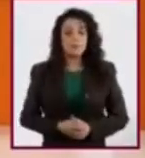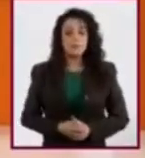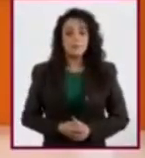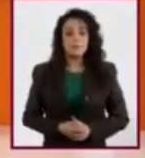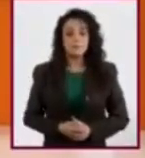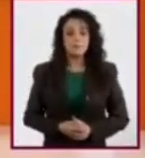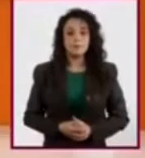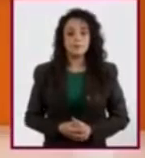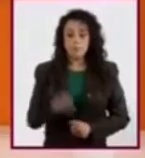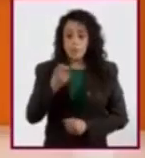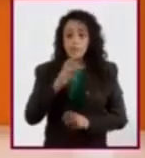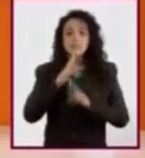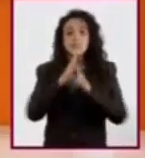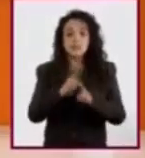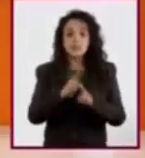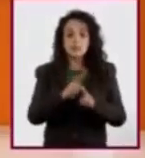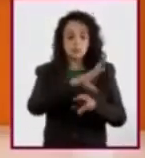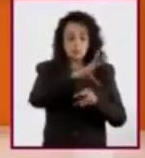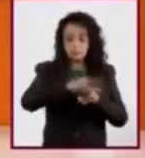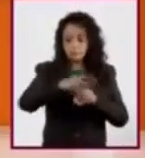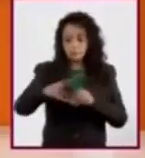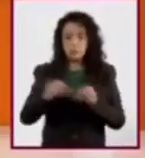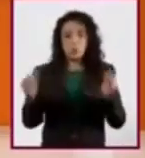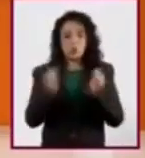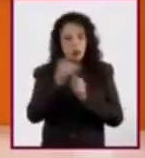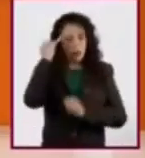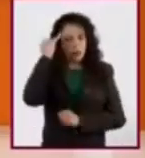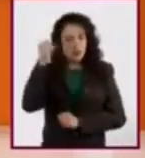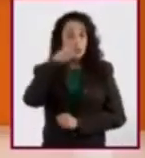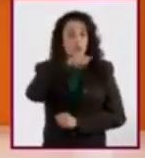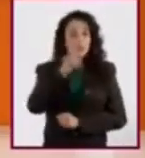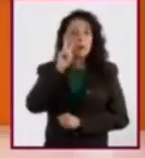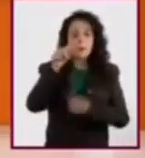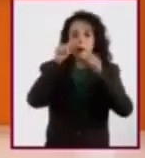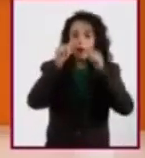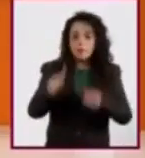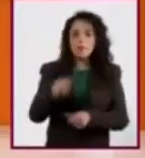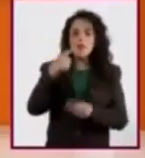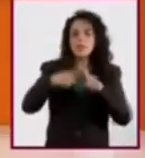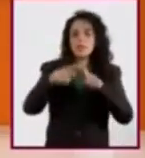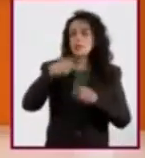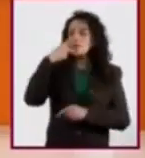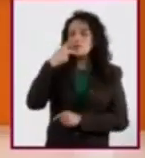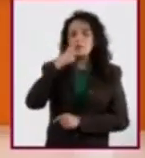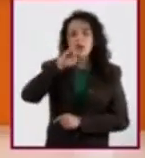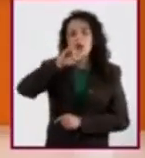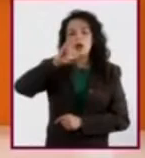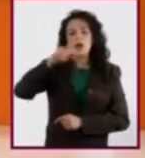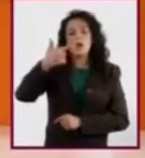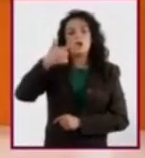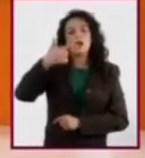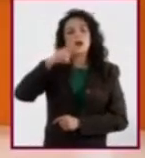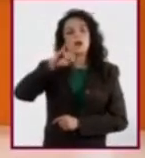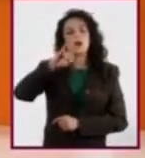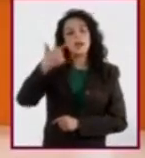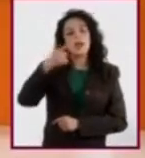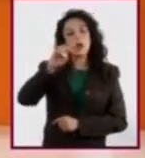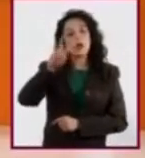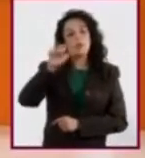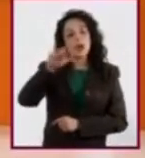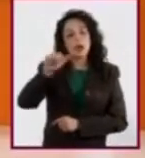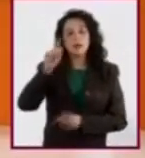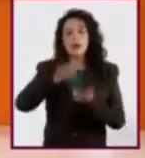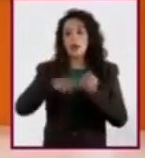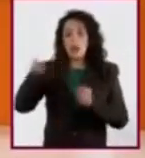Para completar sus respuestas e ideas, escuchen con atención el testimonio de Giovanna, una estudiante de secundaria, respecto a